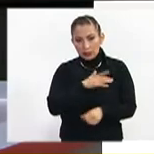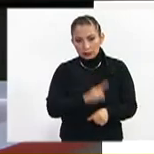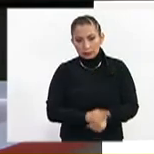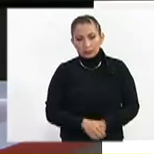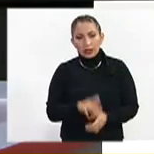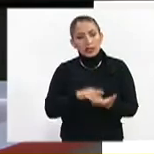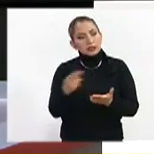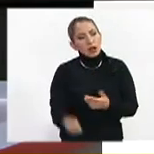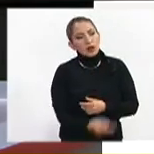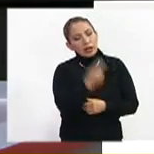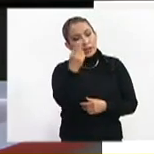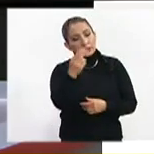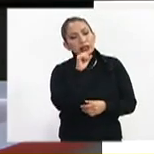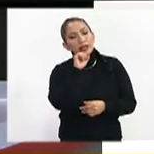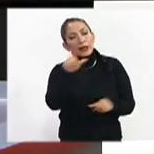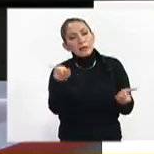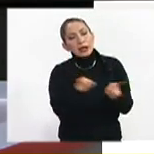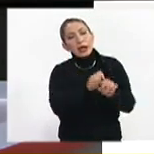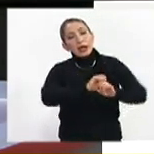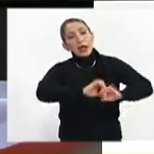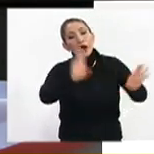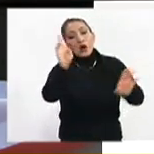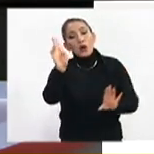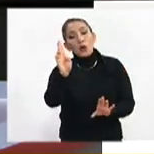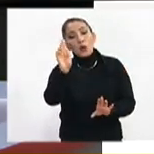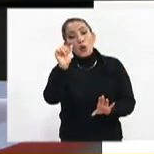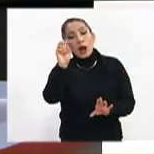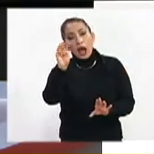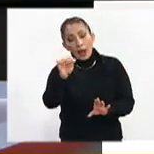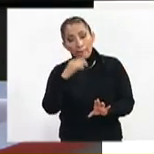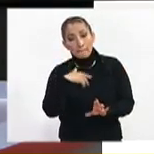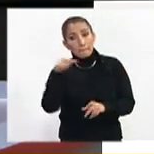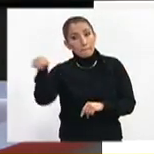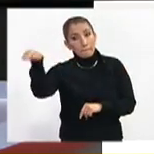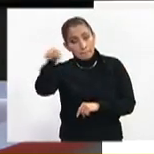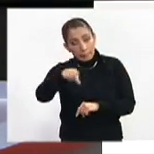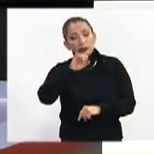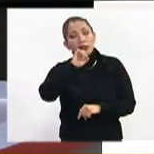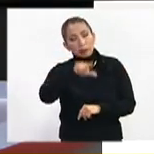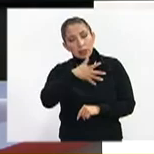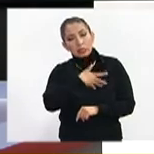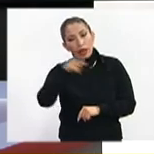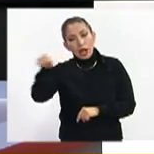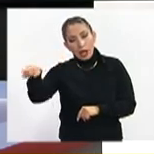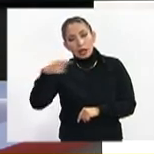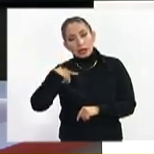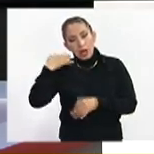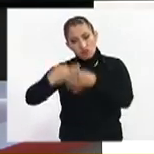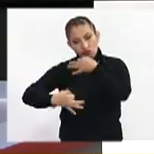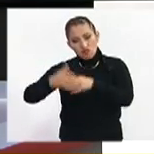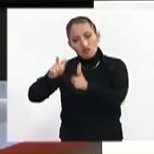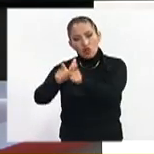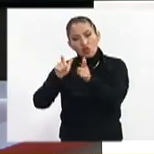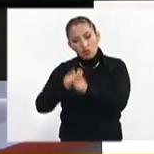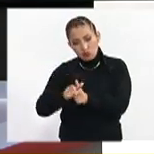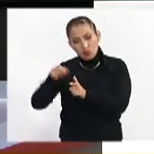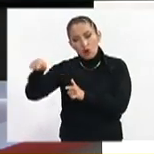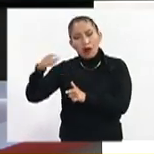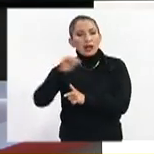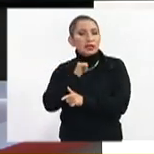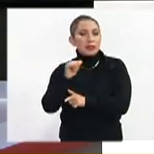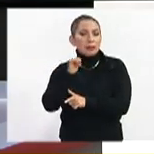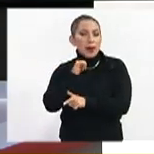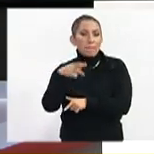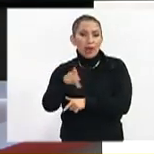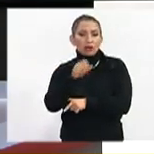días. Gracias a ustedes. Y nada más les aclaro que la Universidad Autónoma Metropolitana también tiene un bufete jurídico, es en Azcapotzalco,